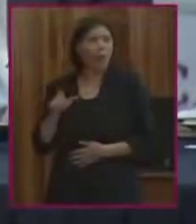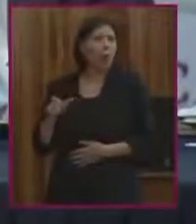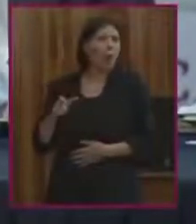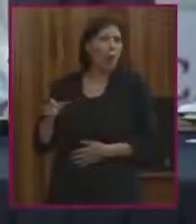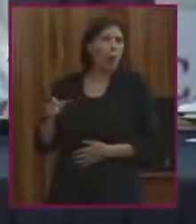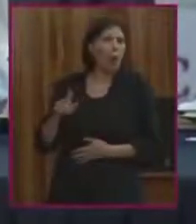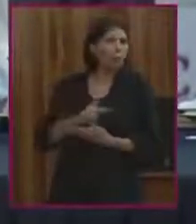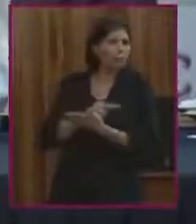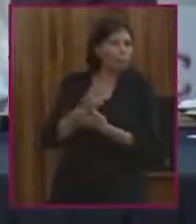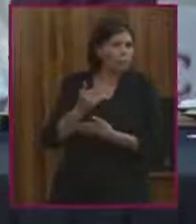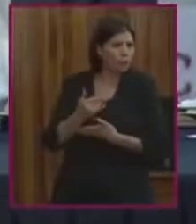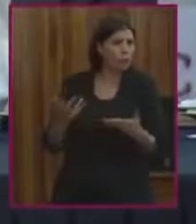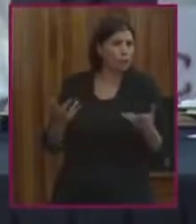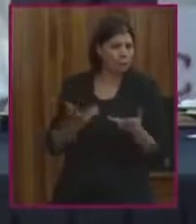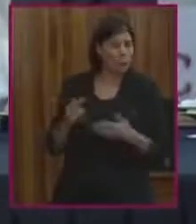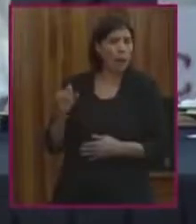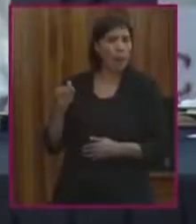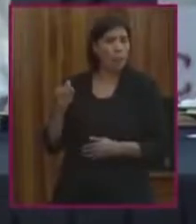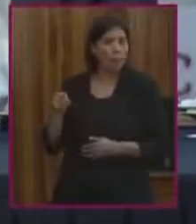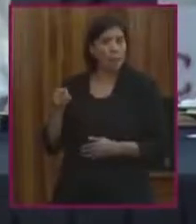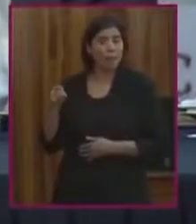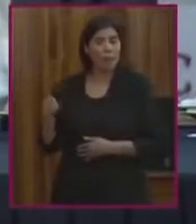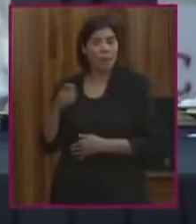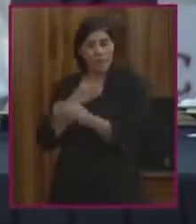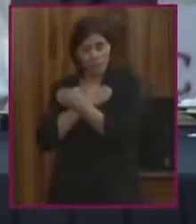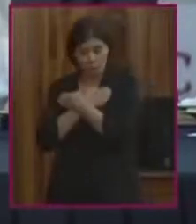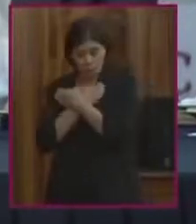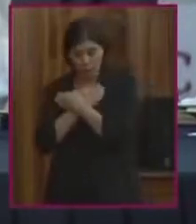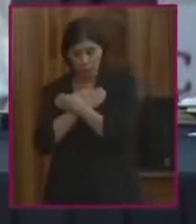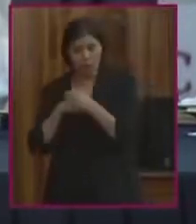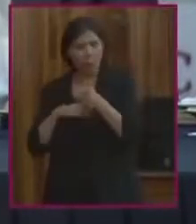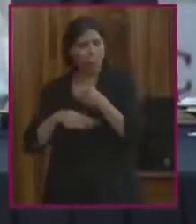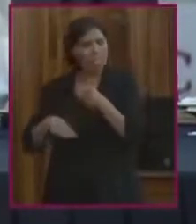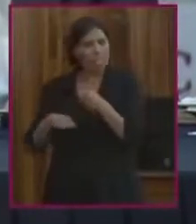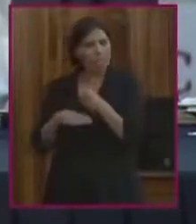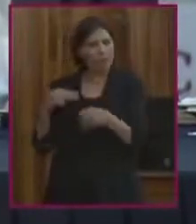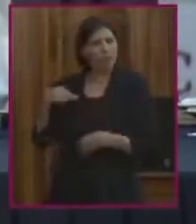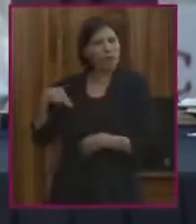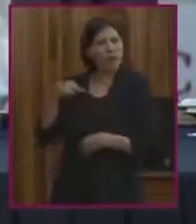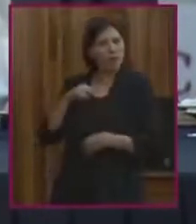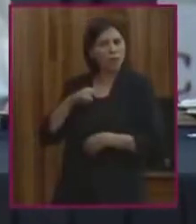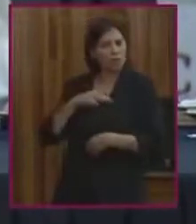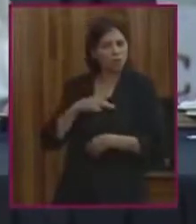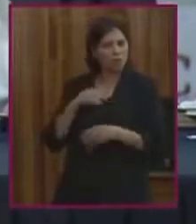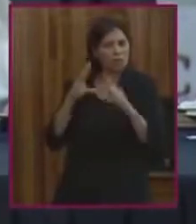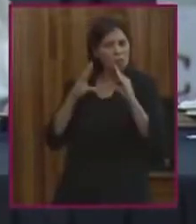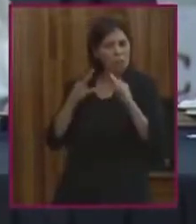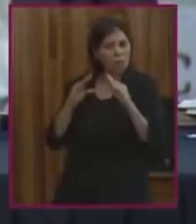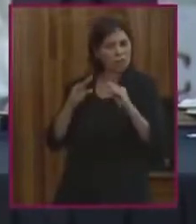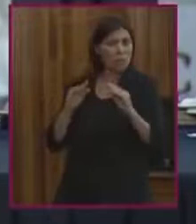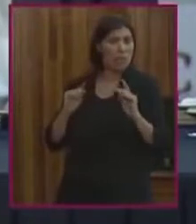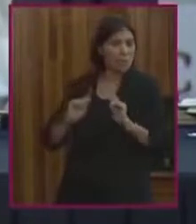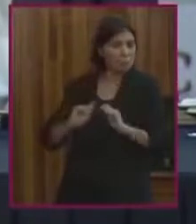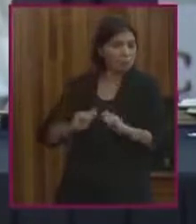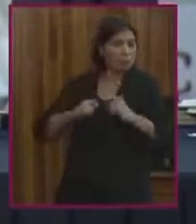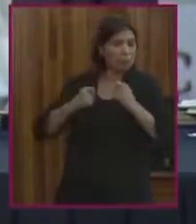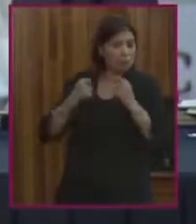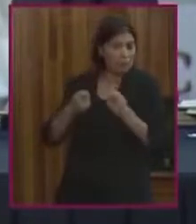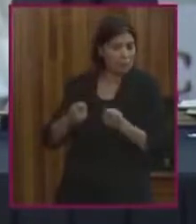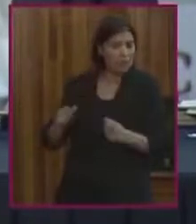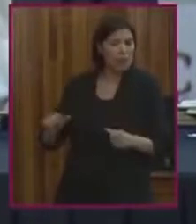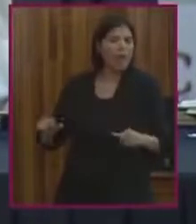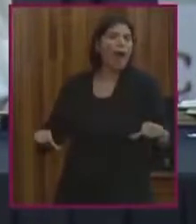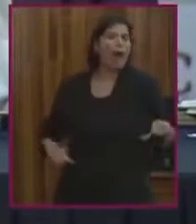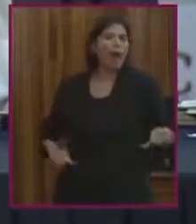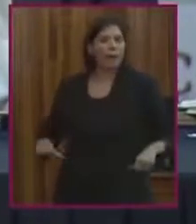importante que desde educación básica nosotros enseñemos o transmitamos este tipo de actividades a nuestros